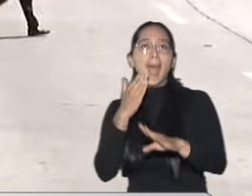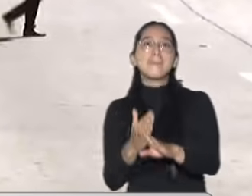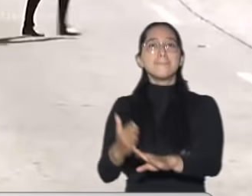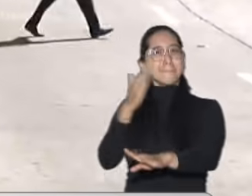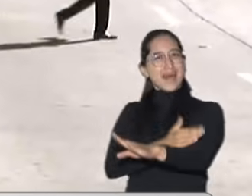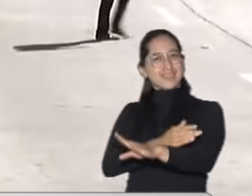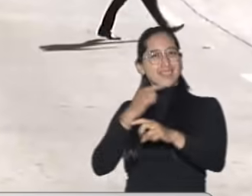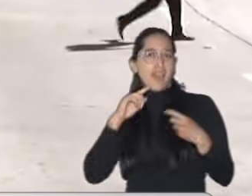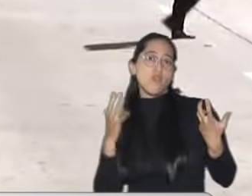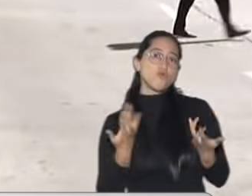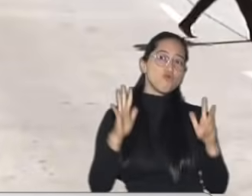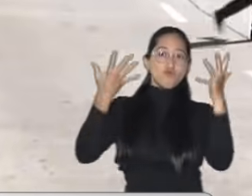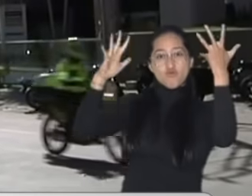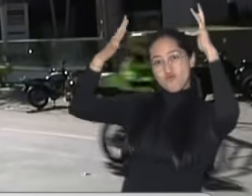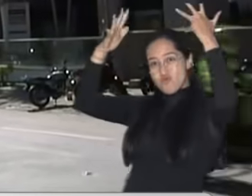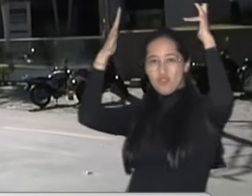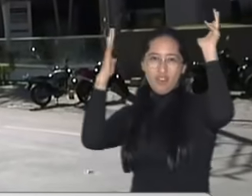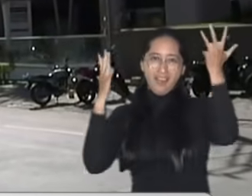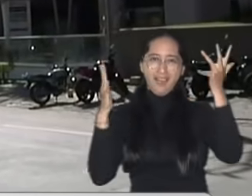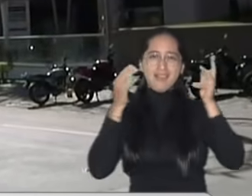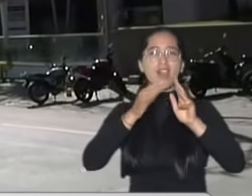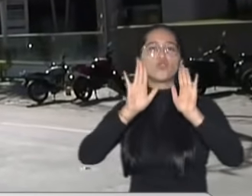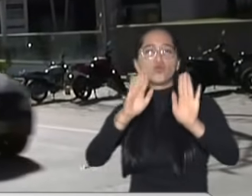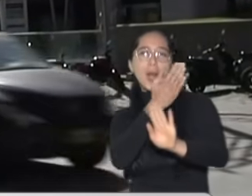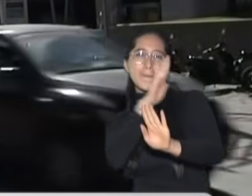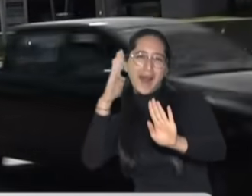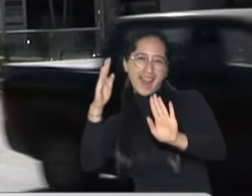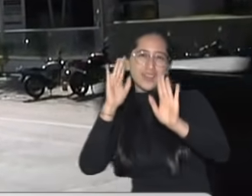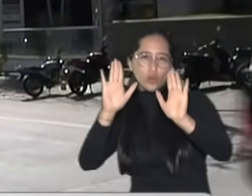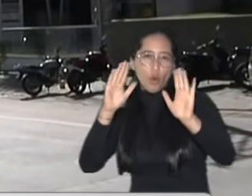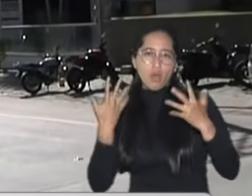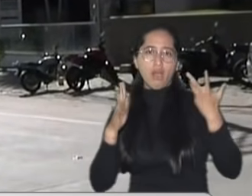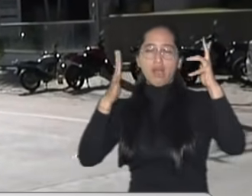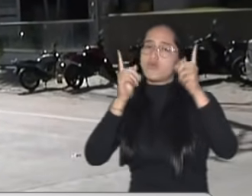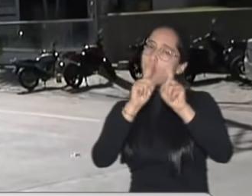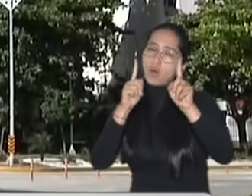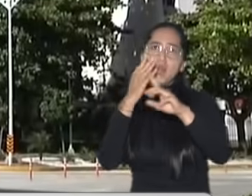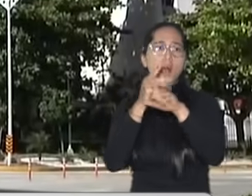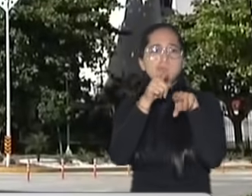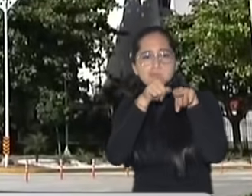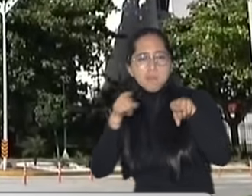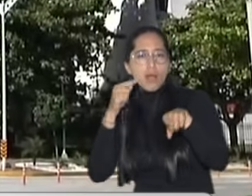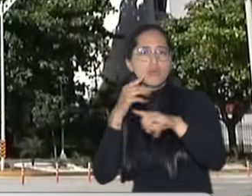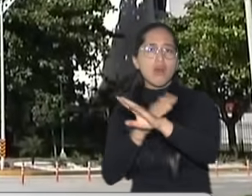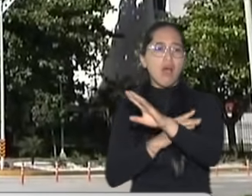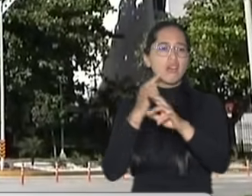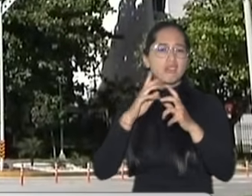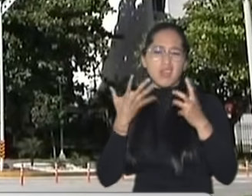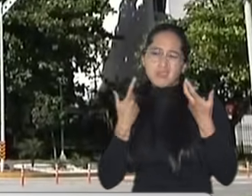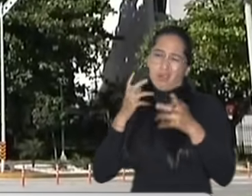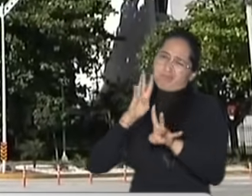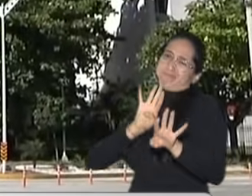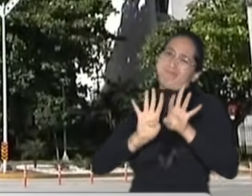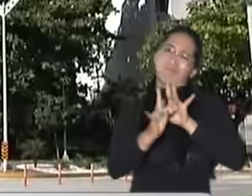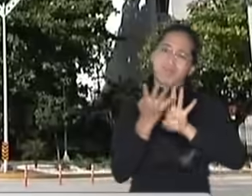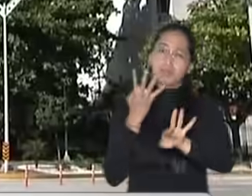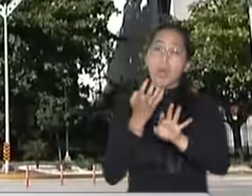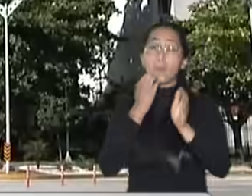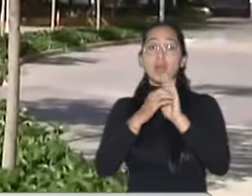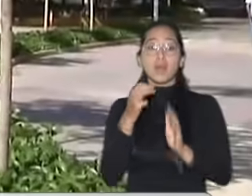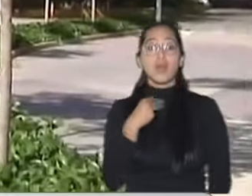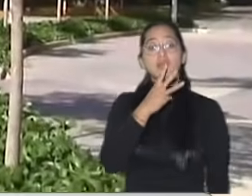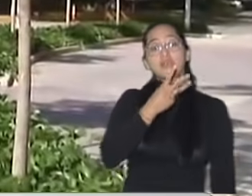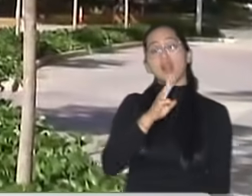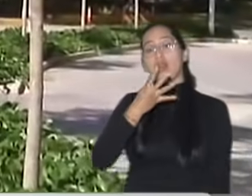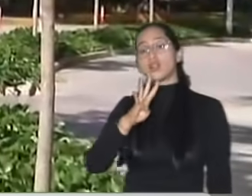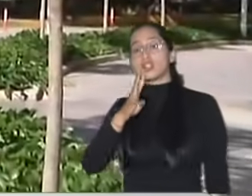municipios del departamento del Atlántico, generando aglomeraciones. Pues si no hay carnaval entre el 13, 14, 15